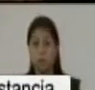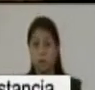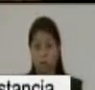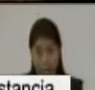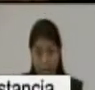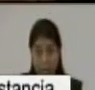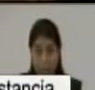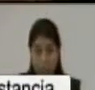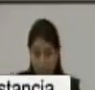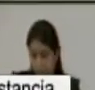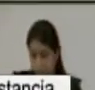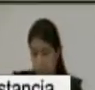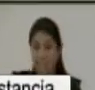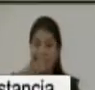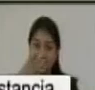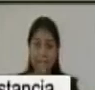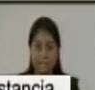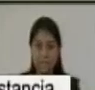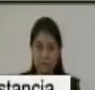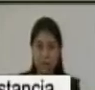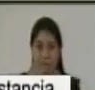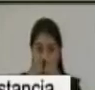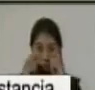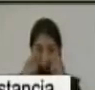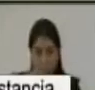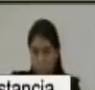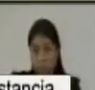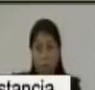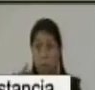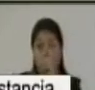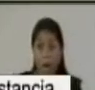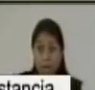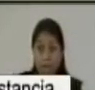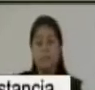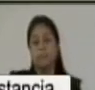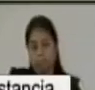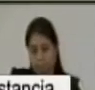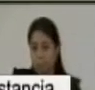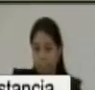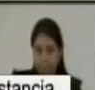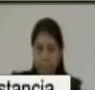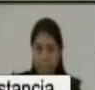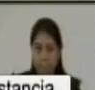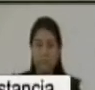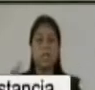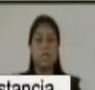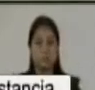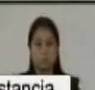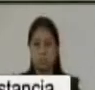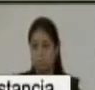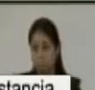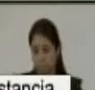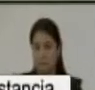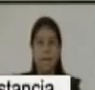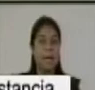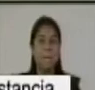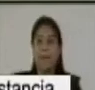sacar 3 millones para que todo el mundo que no tenga pueda tenerlas. Las vamos a distribuir en el